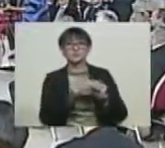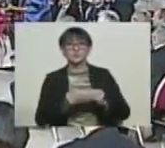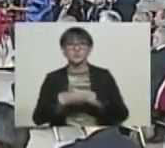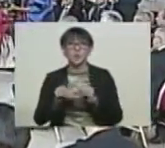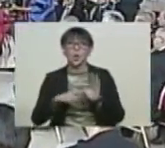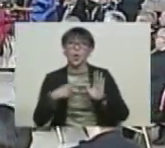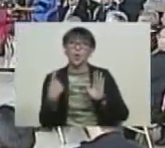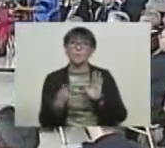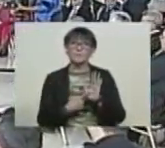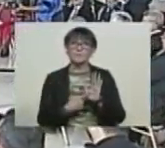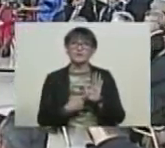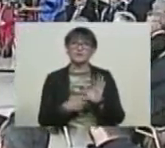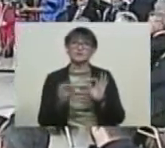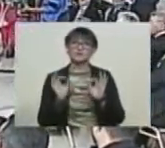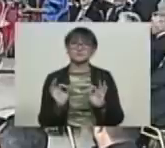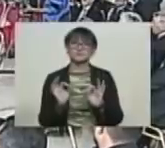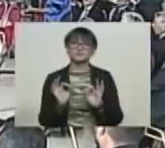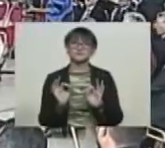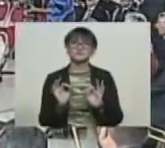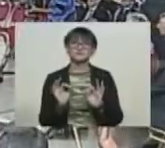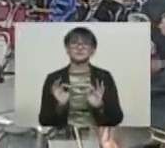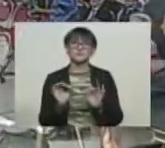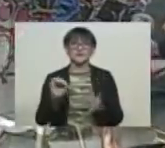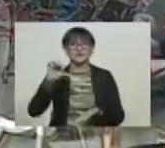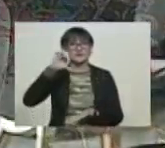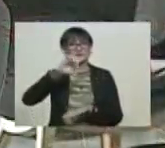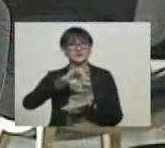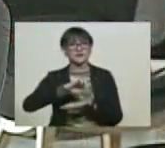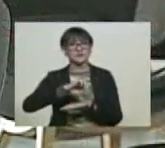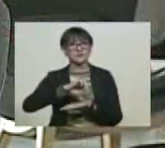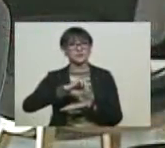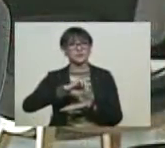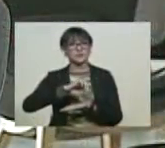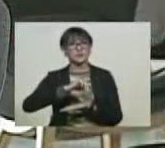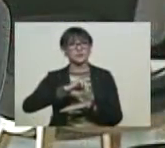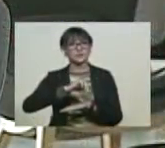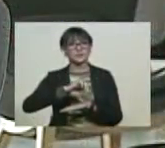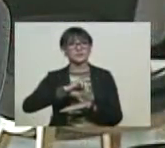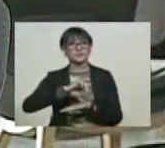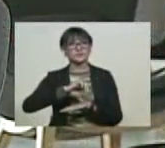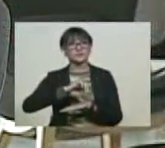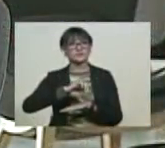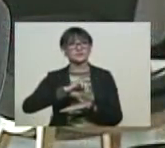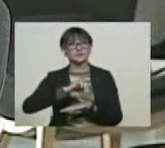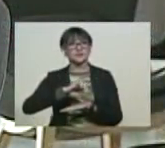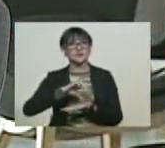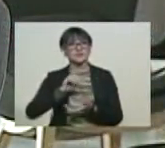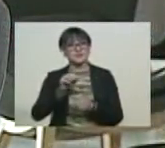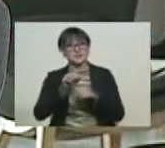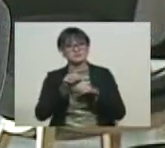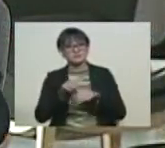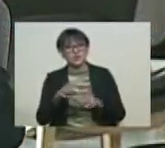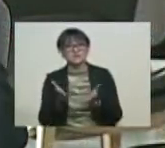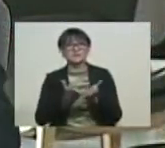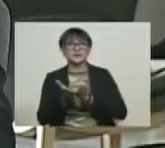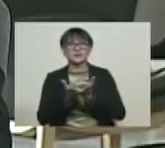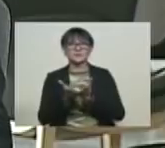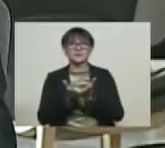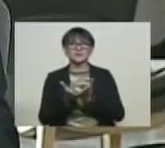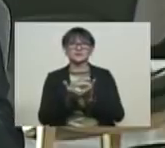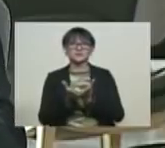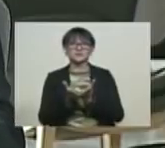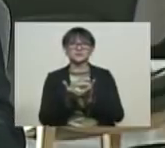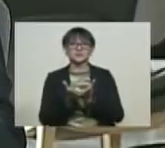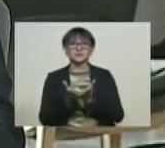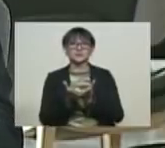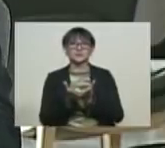Hotel Humboldt como un gran centro del cual debe emanar servicios,